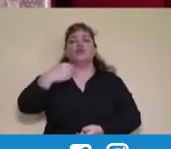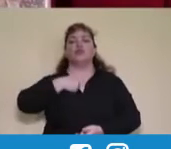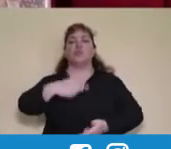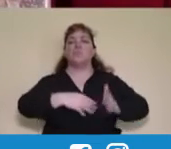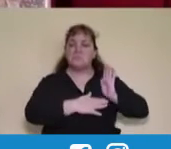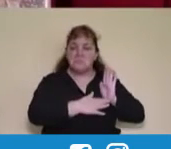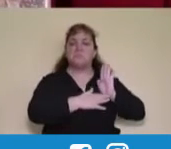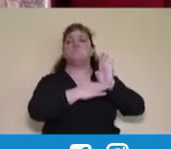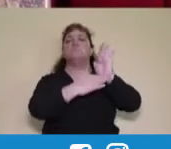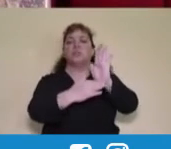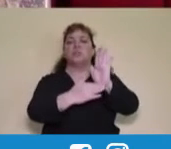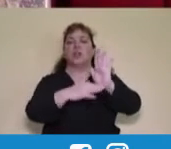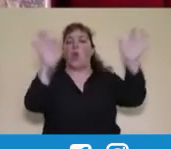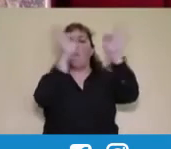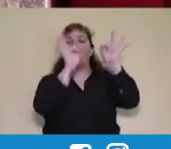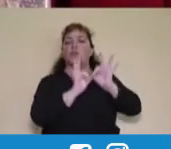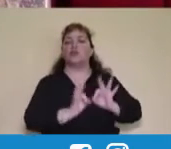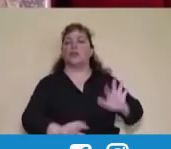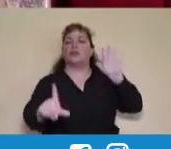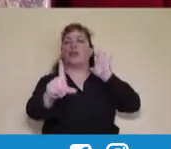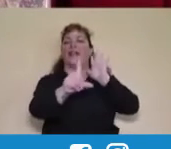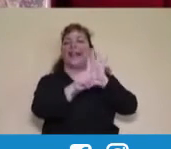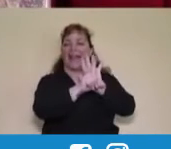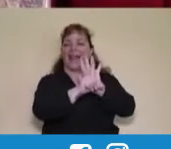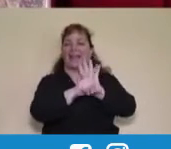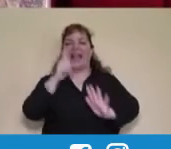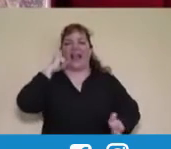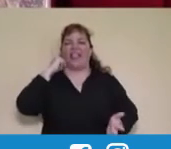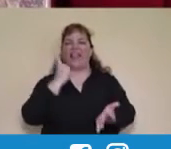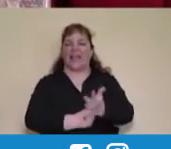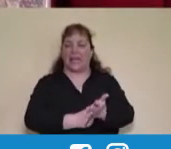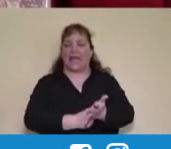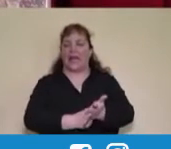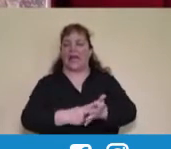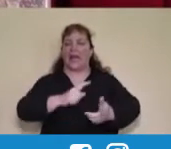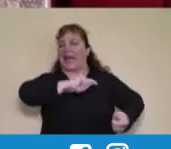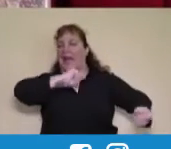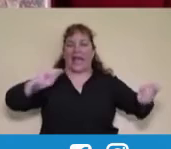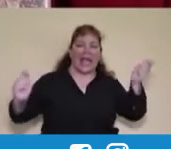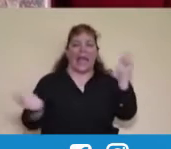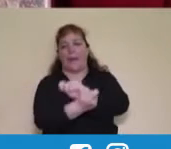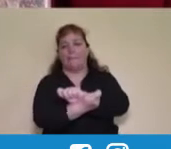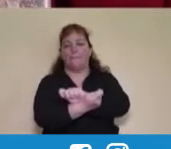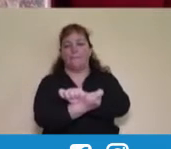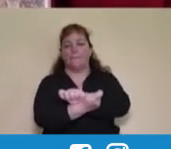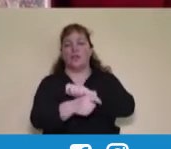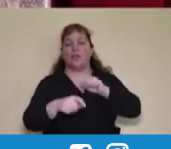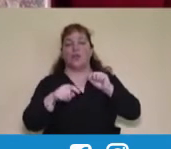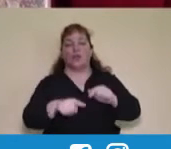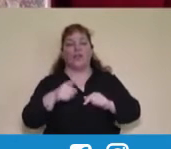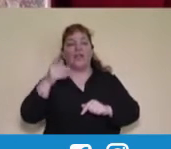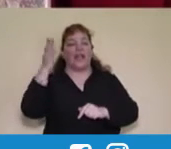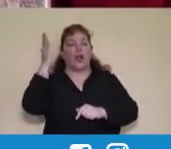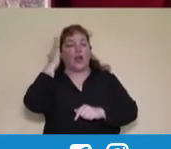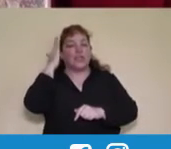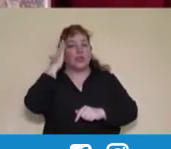presentado el proyecto de ley que declara la necesidad de la reforma parcial de nuestra